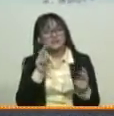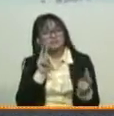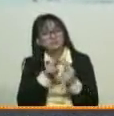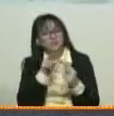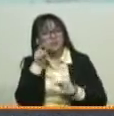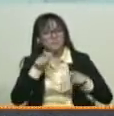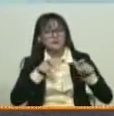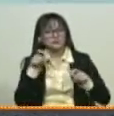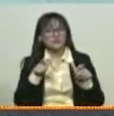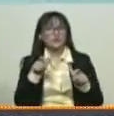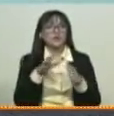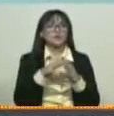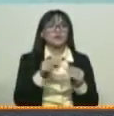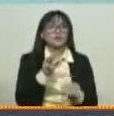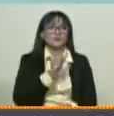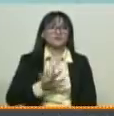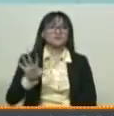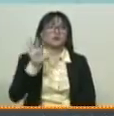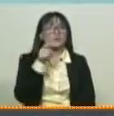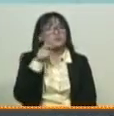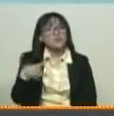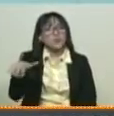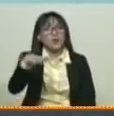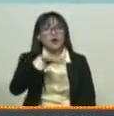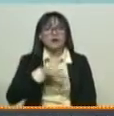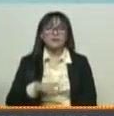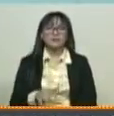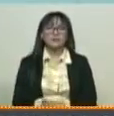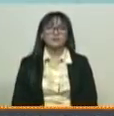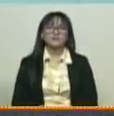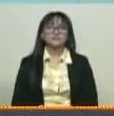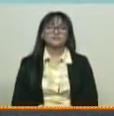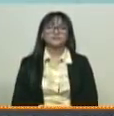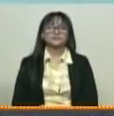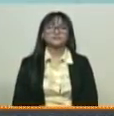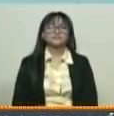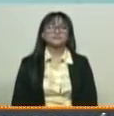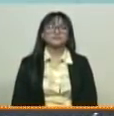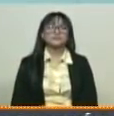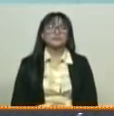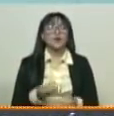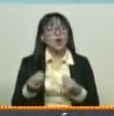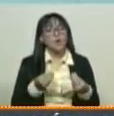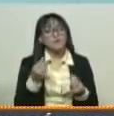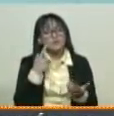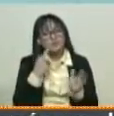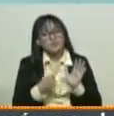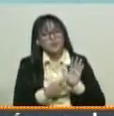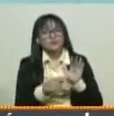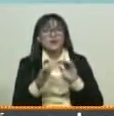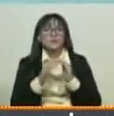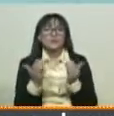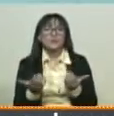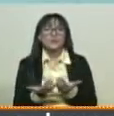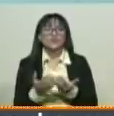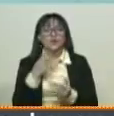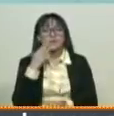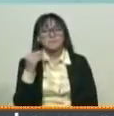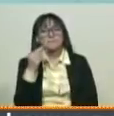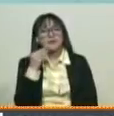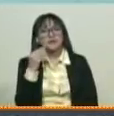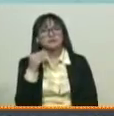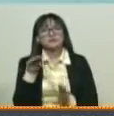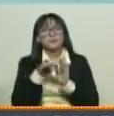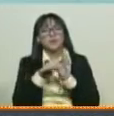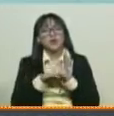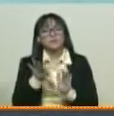de nuestro país, de nuestro pueblo, al encuentro del modelo de cómo nosotros tenemos que mostrar al mundo las experiencias en